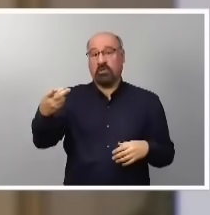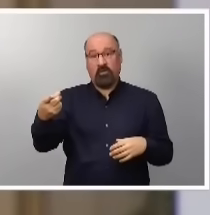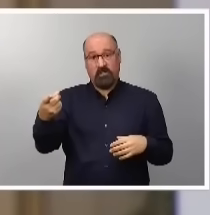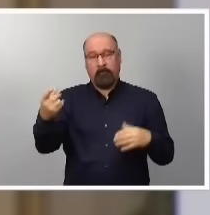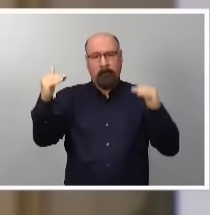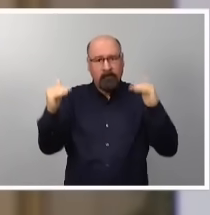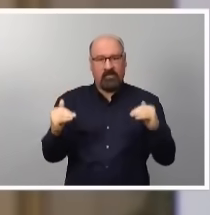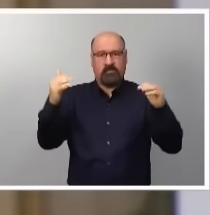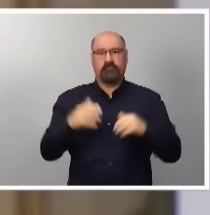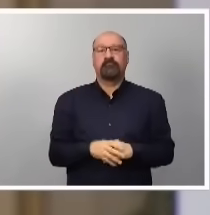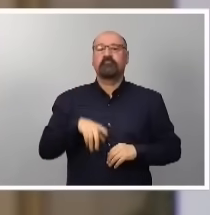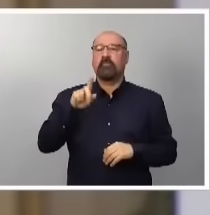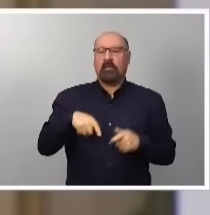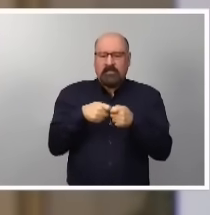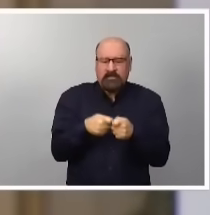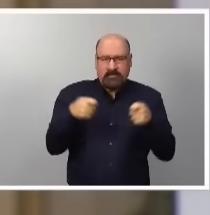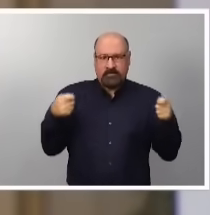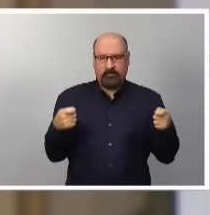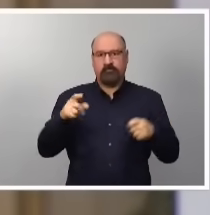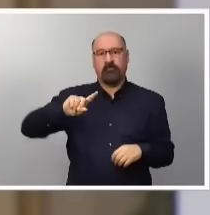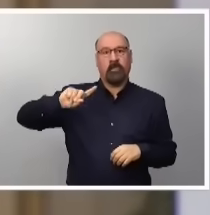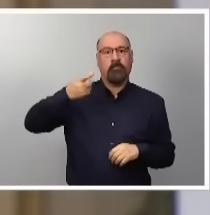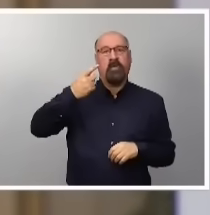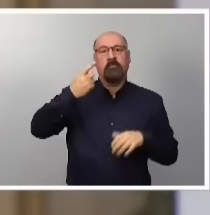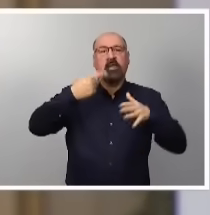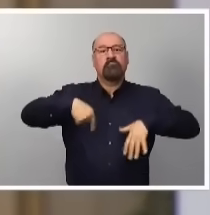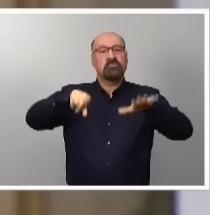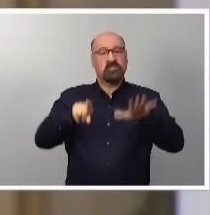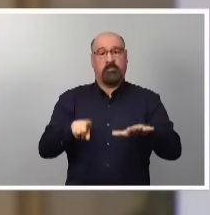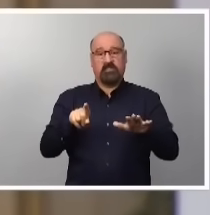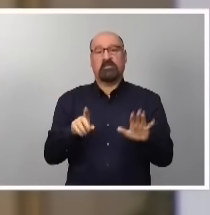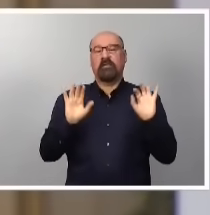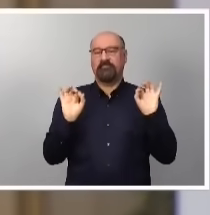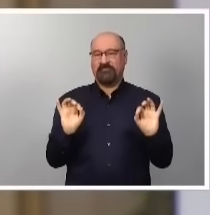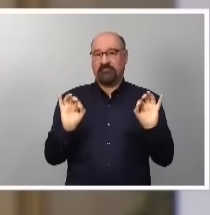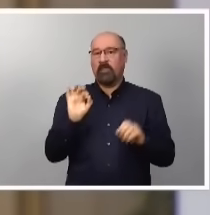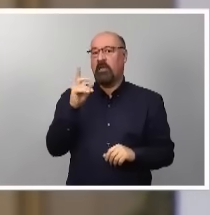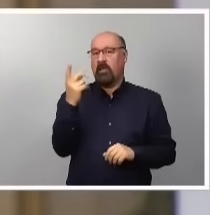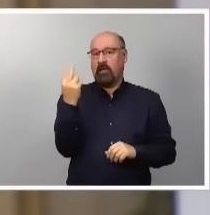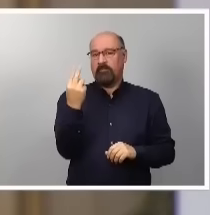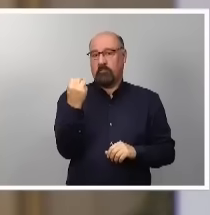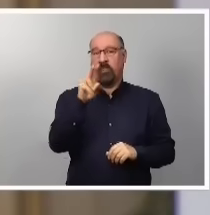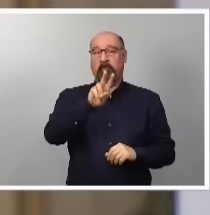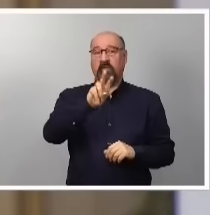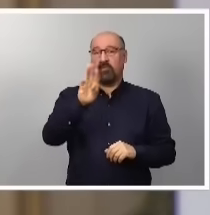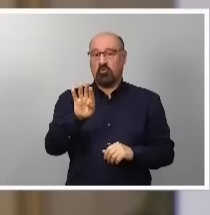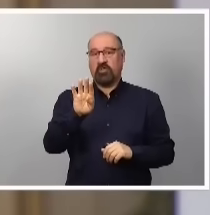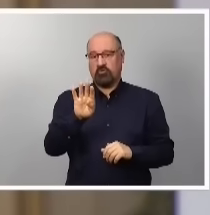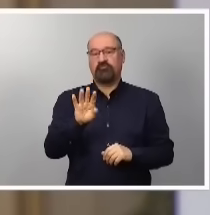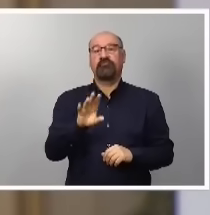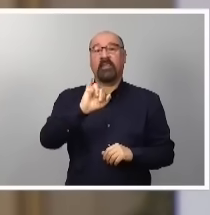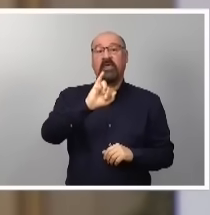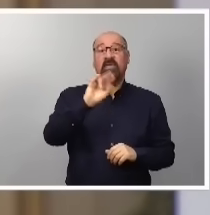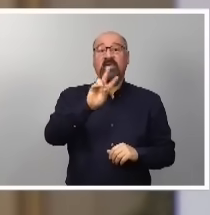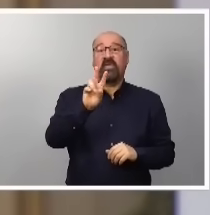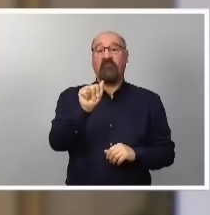extensión durante el primer tramo del año 2024 el primer semestre del IVA al 0% de los alimentos